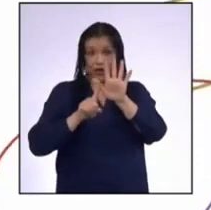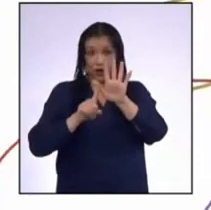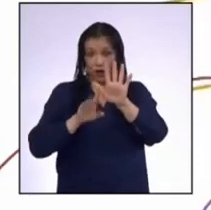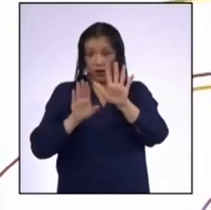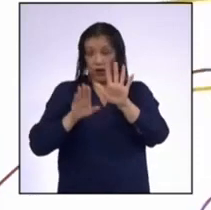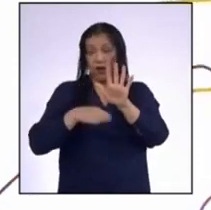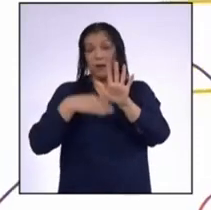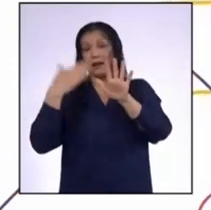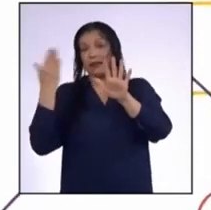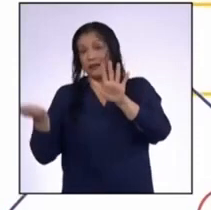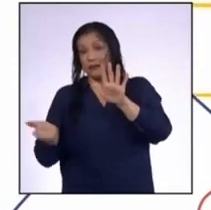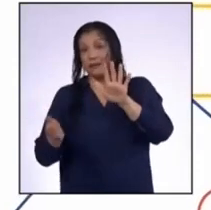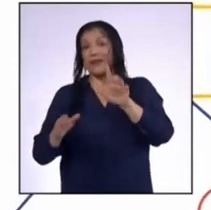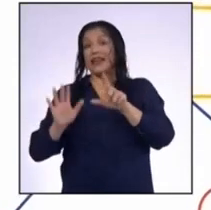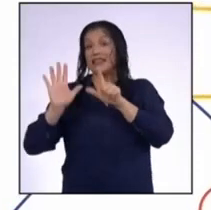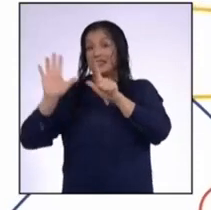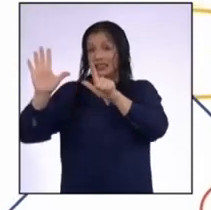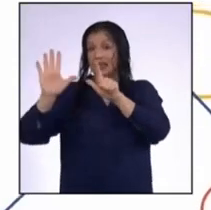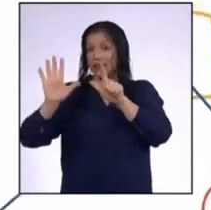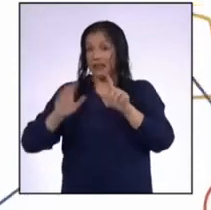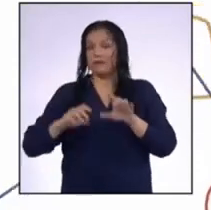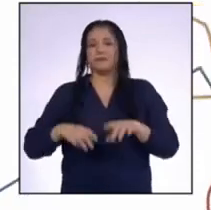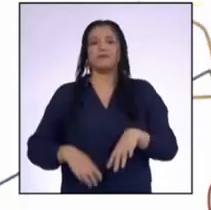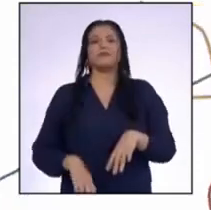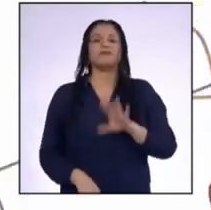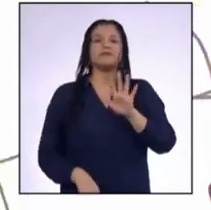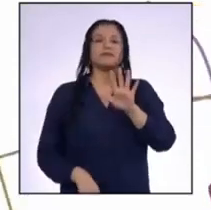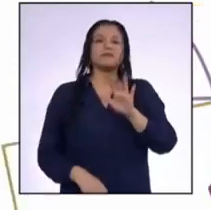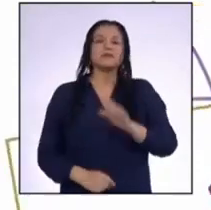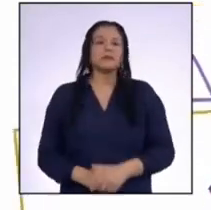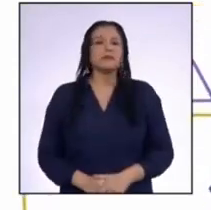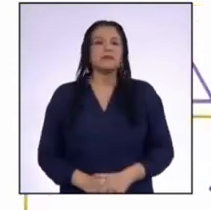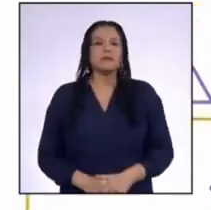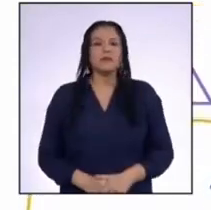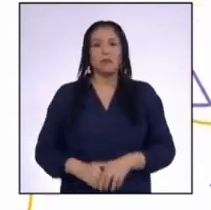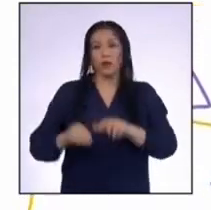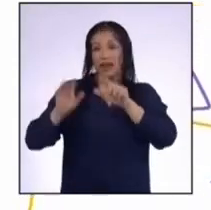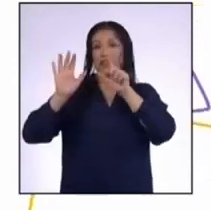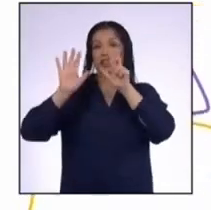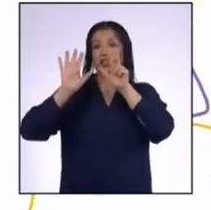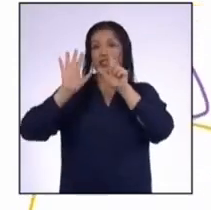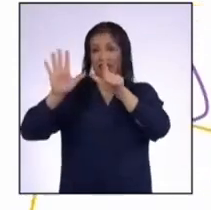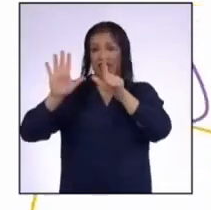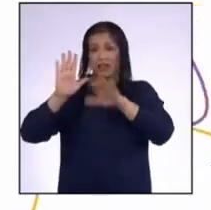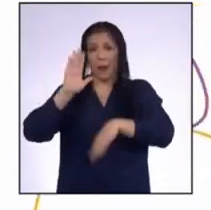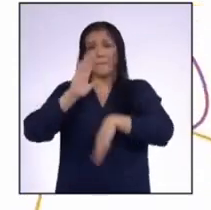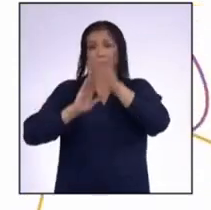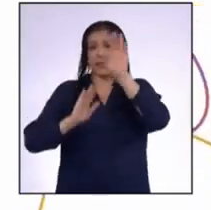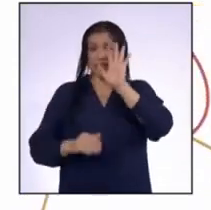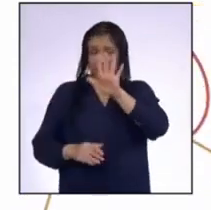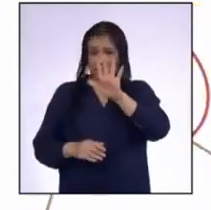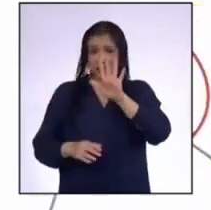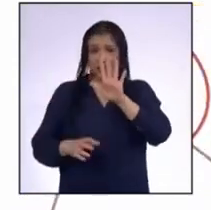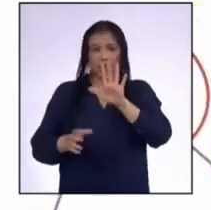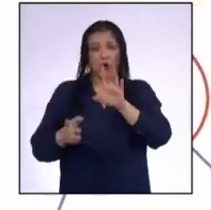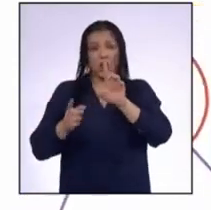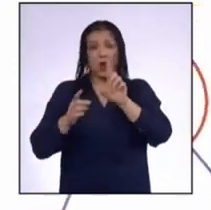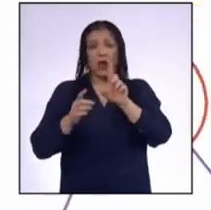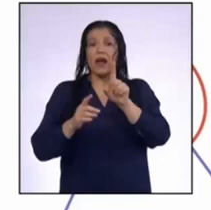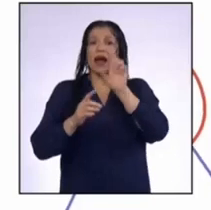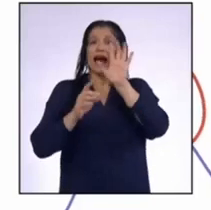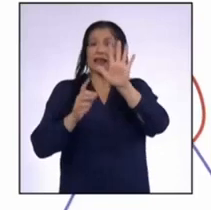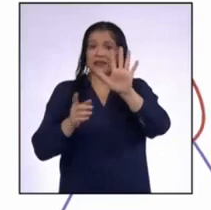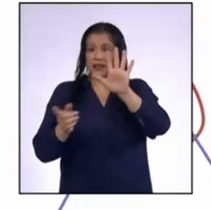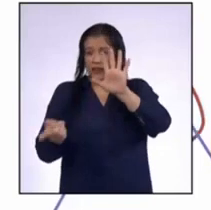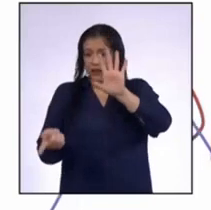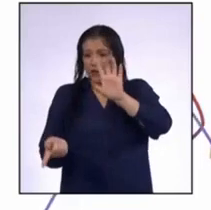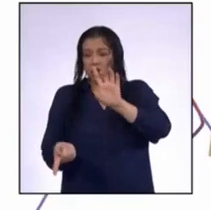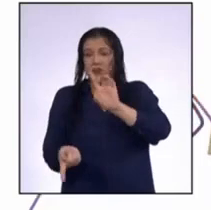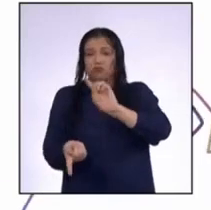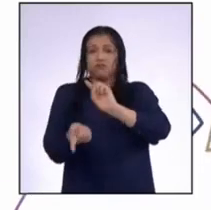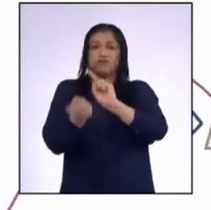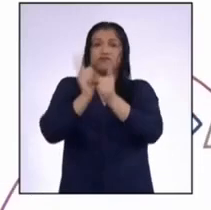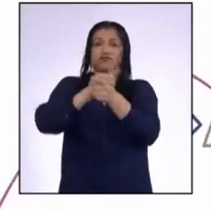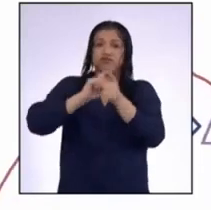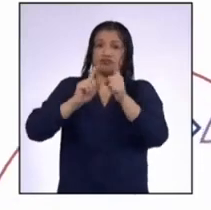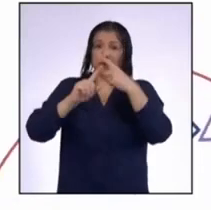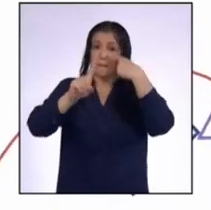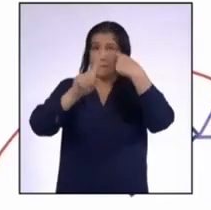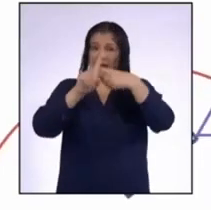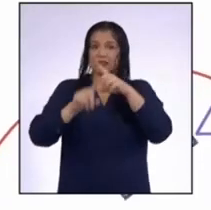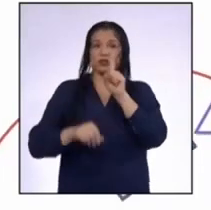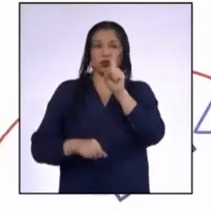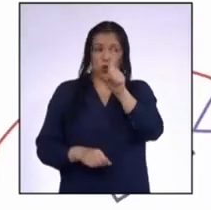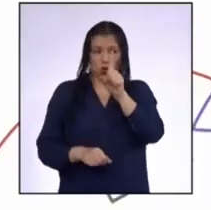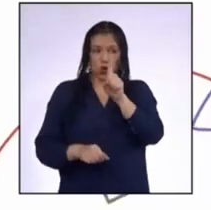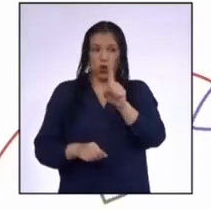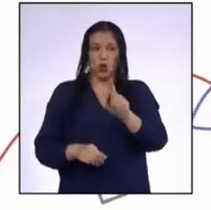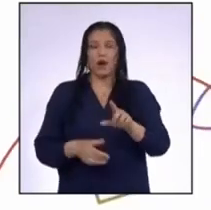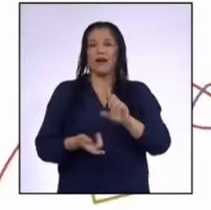cifra posterior a ella el 7. Como la cifra posterior es mayor que 5, entonces la cifra a redondear se incrementa en 1.